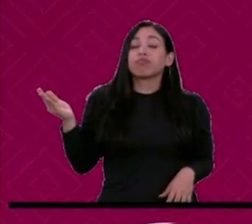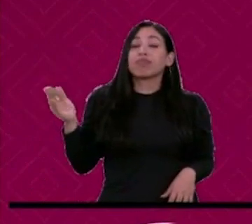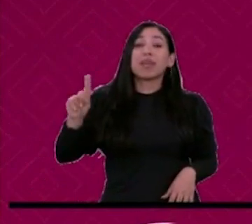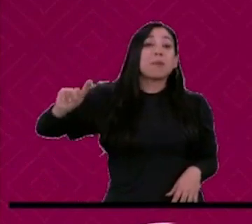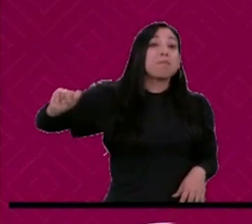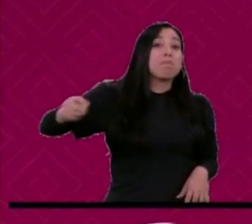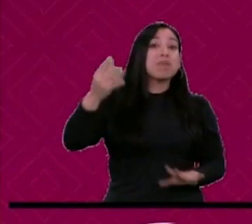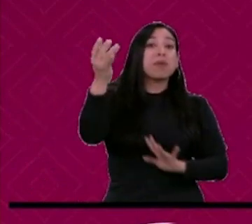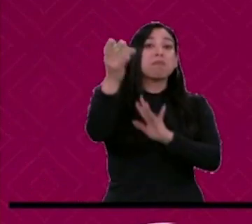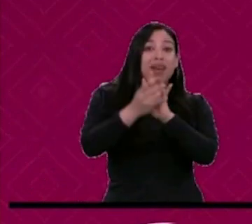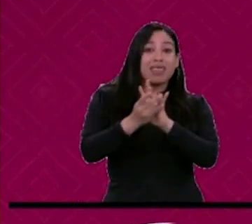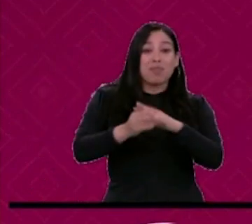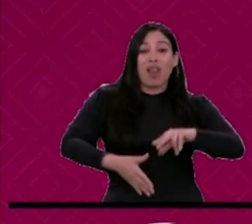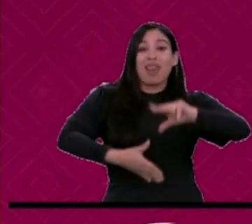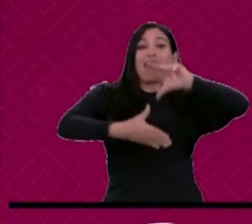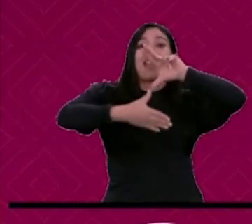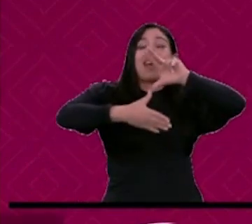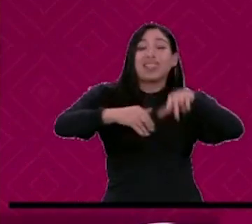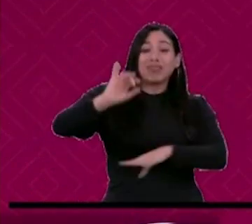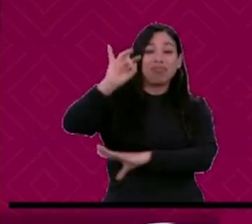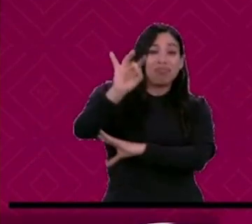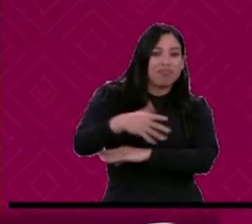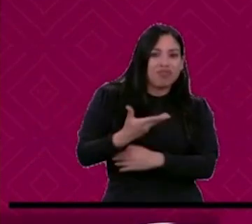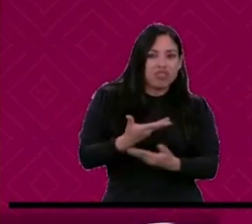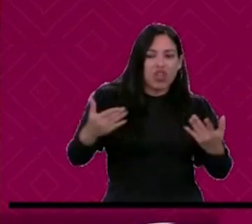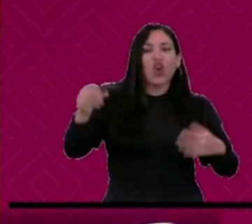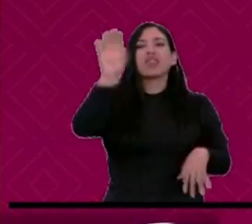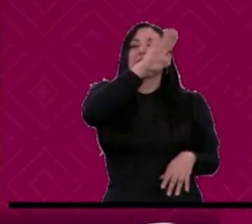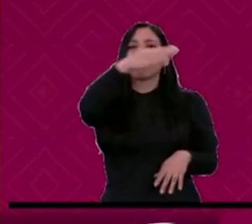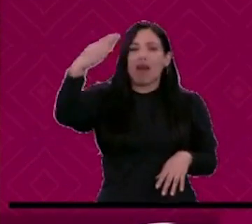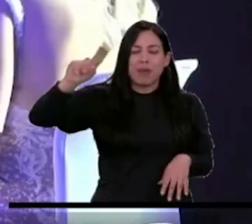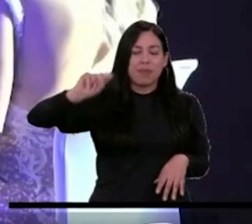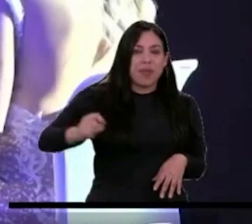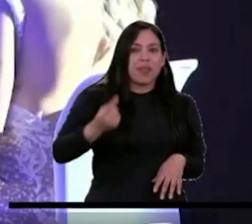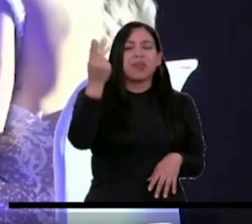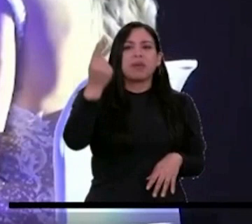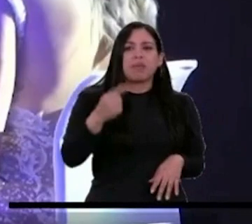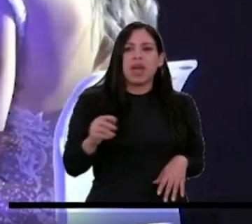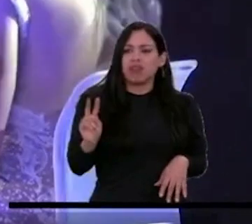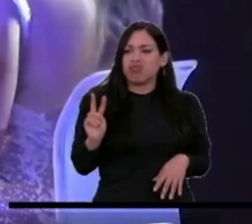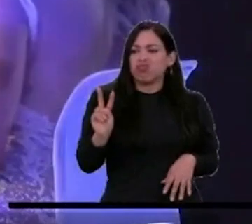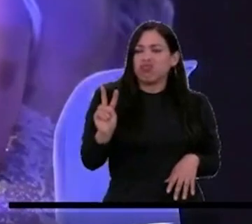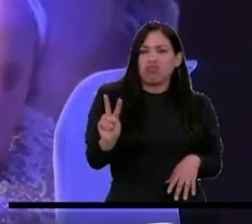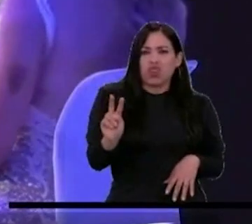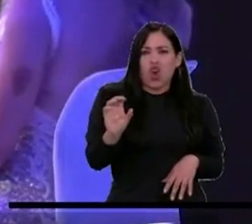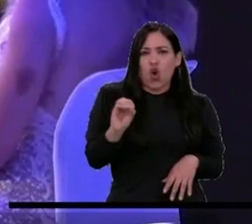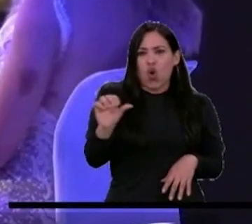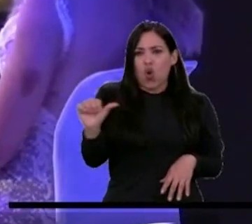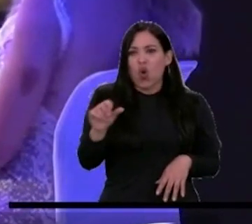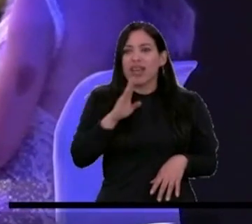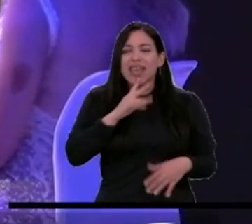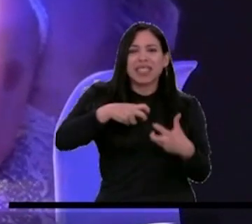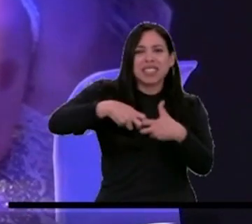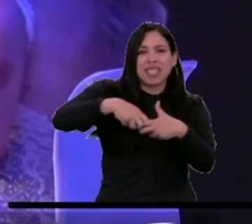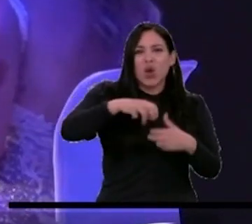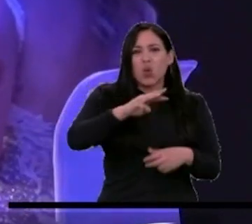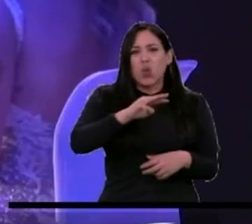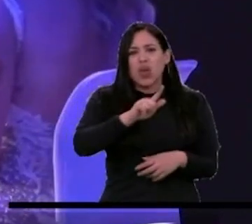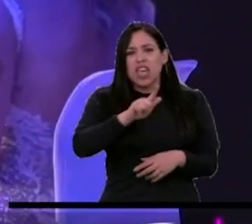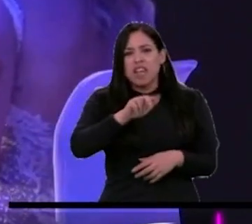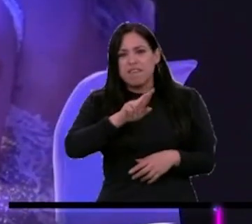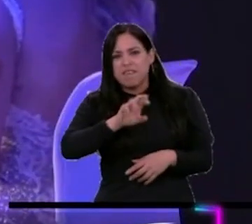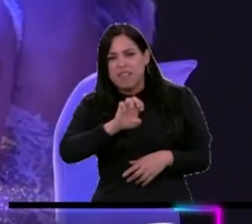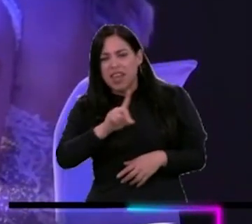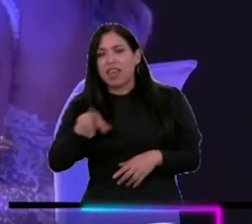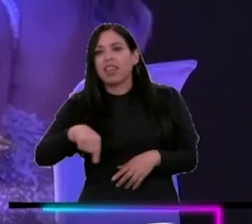El primer matrimonio latinoamericano en metaverso se realizó en la Puerta de Oro de Colombia. Los afortunados novios, el cantante de champeta Wilfy Orillo